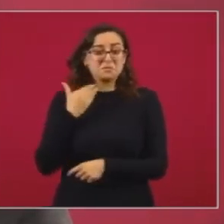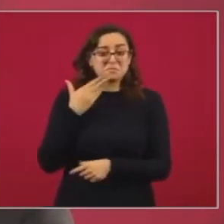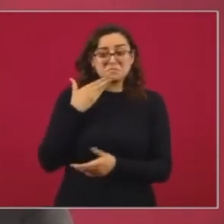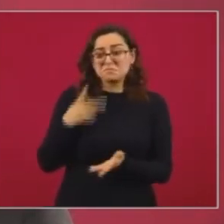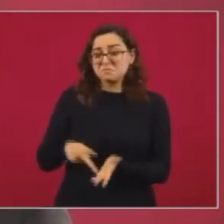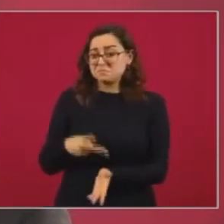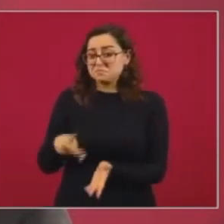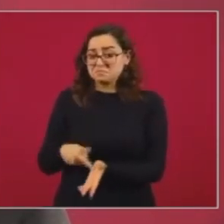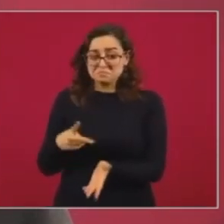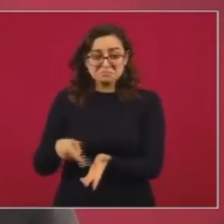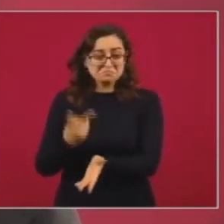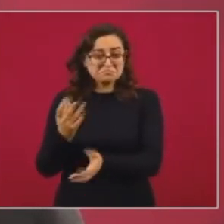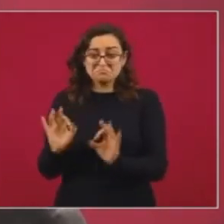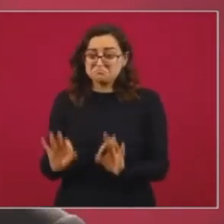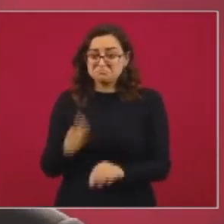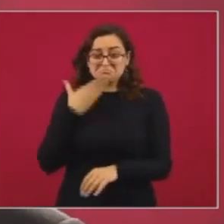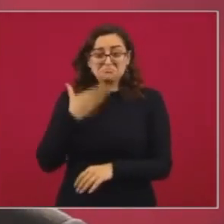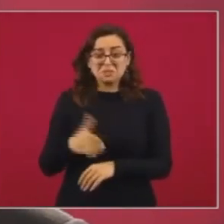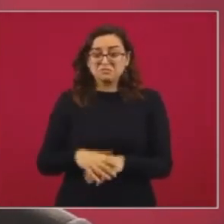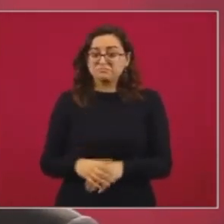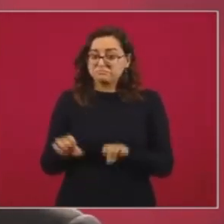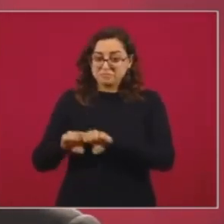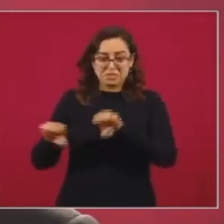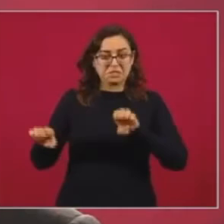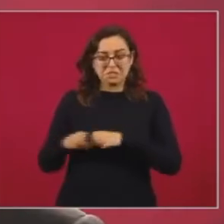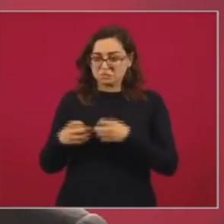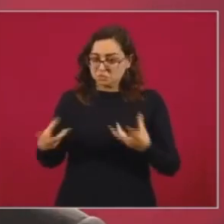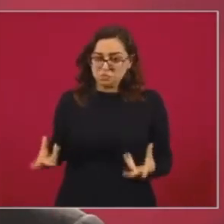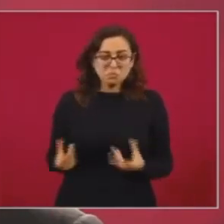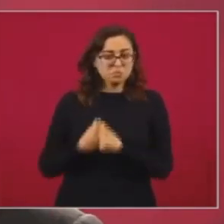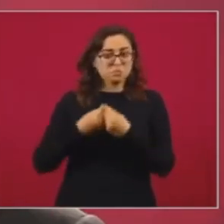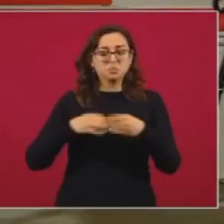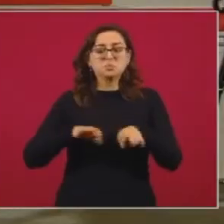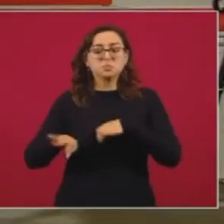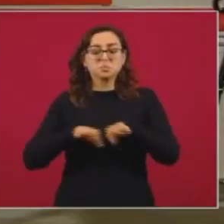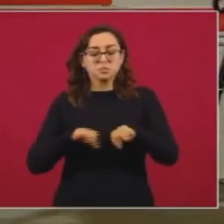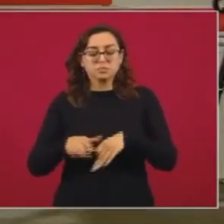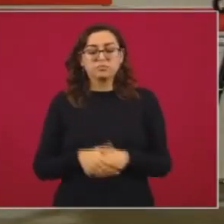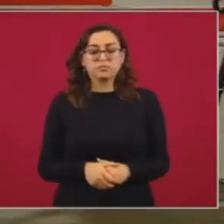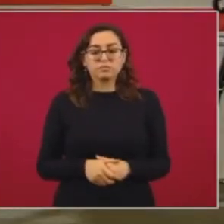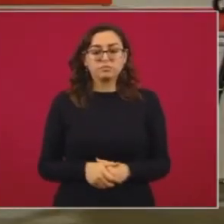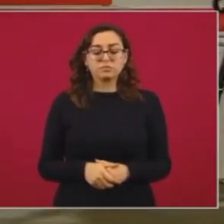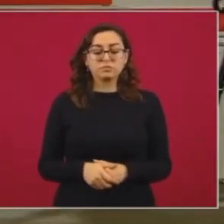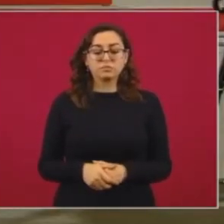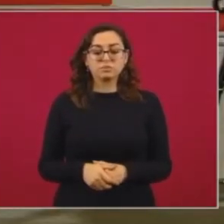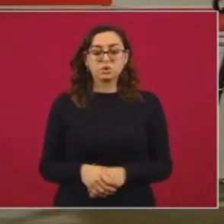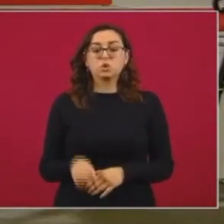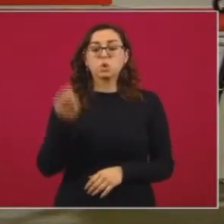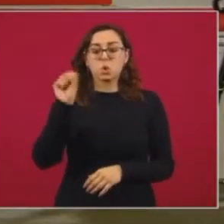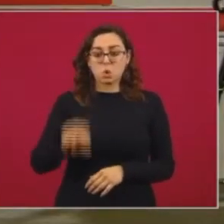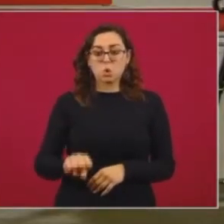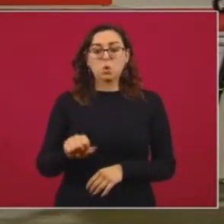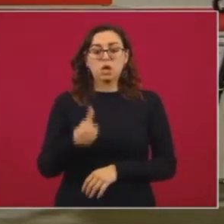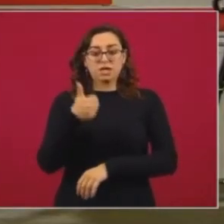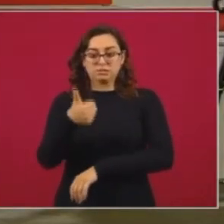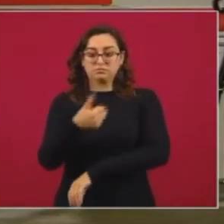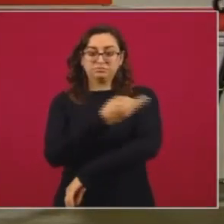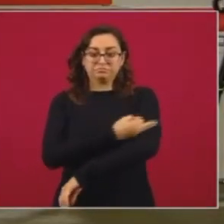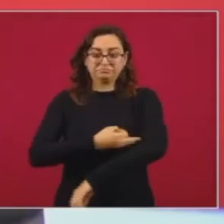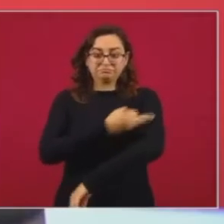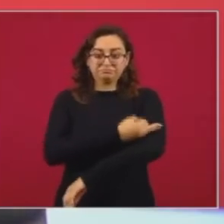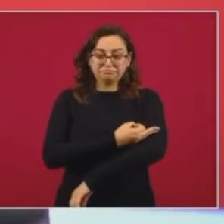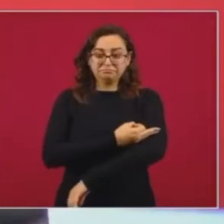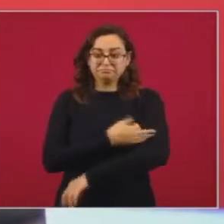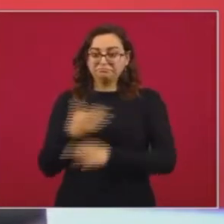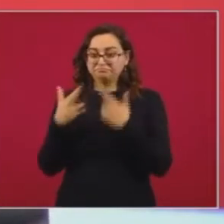frecuente. Somos un mismo equipo. Justamente hoy a las 6 de la tarde tuvimos la reunión